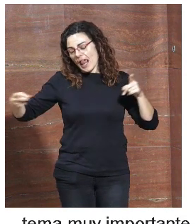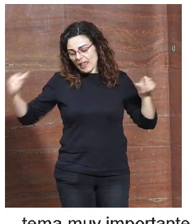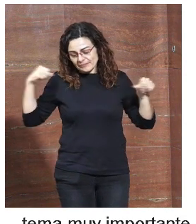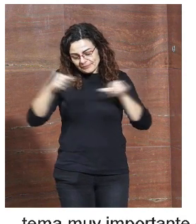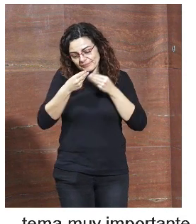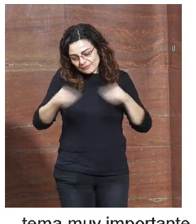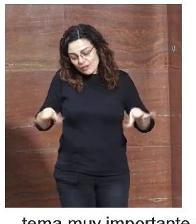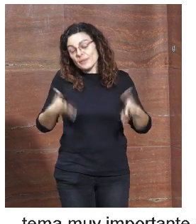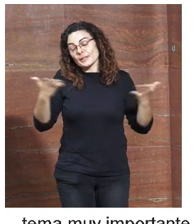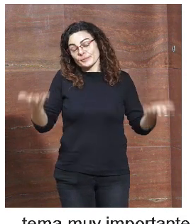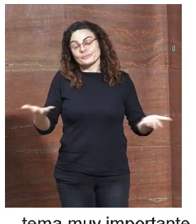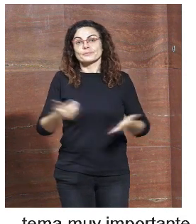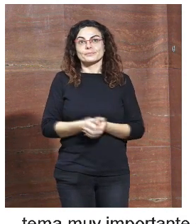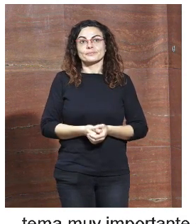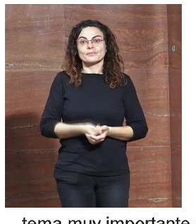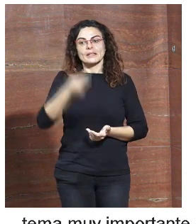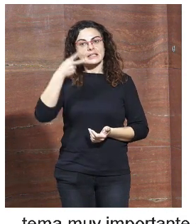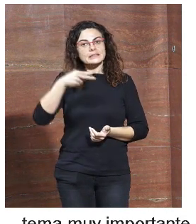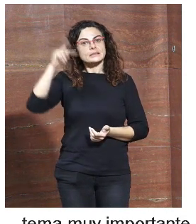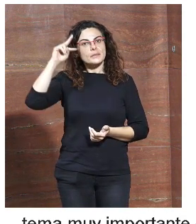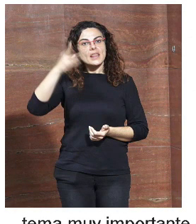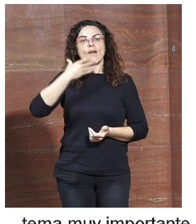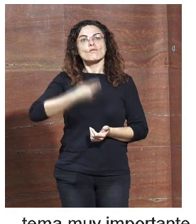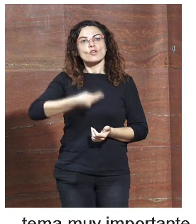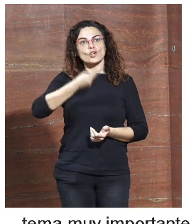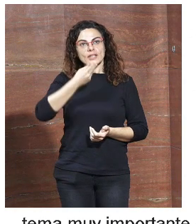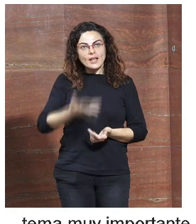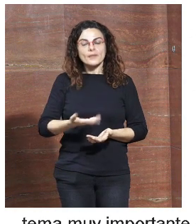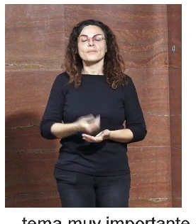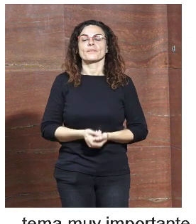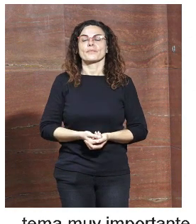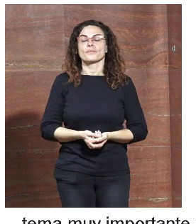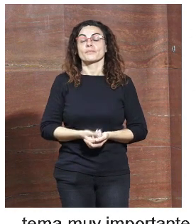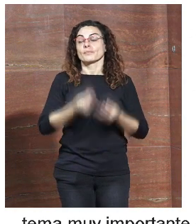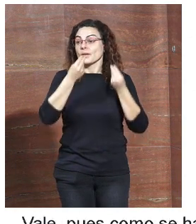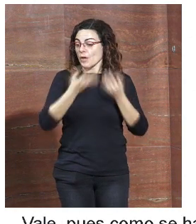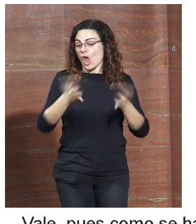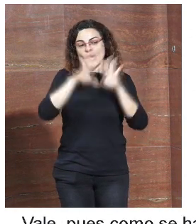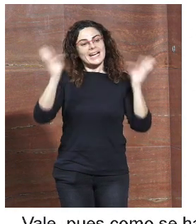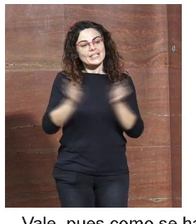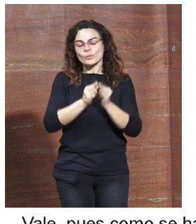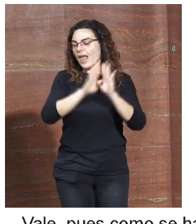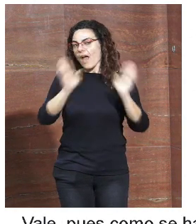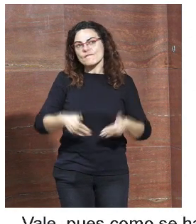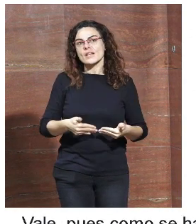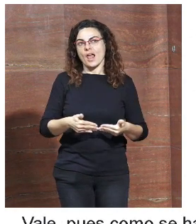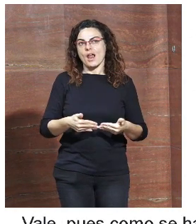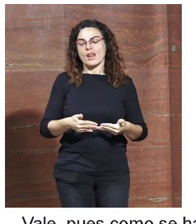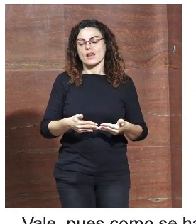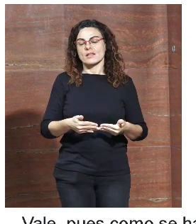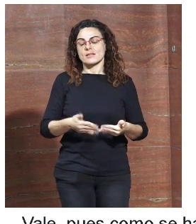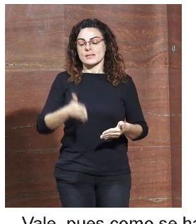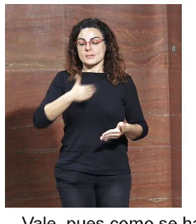pero ha sido una experiencia muy bonita y bueno, como resumen, al final acepté